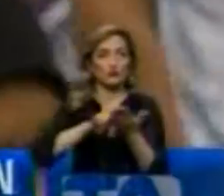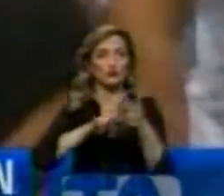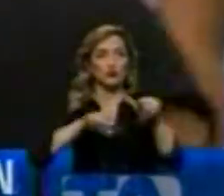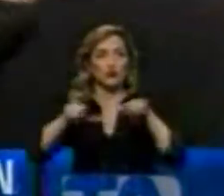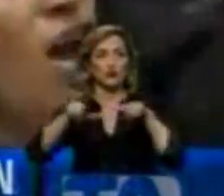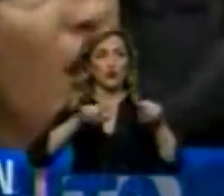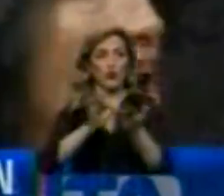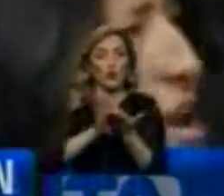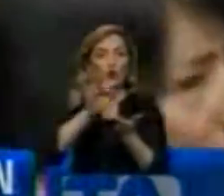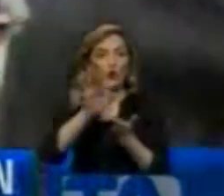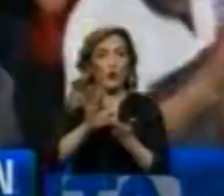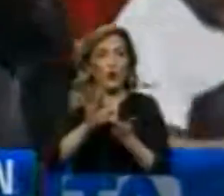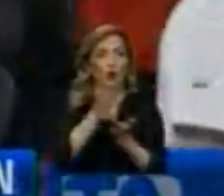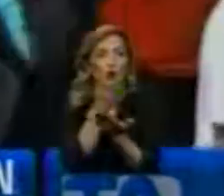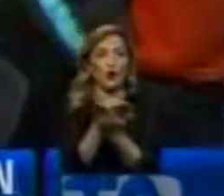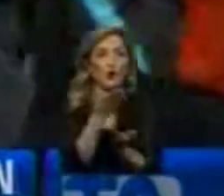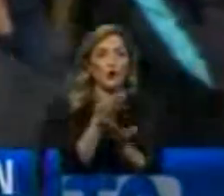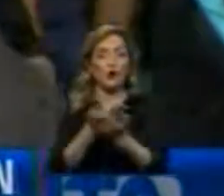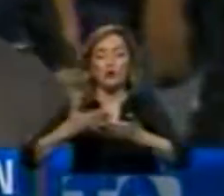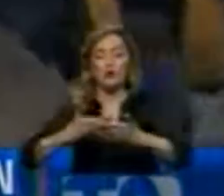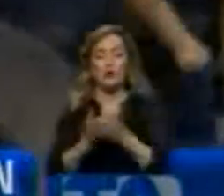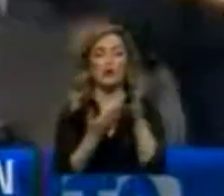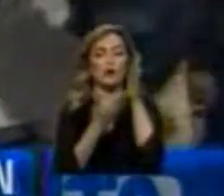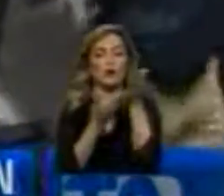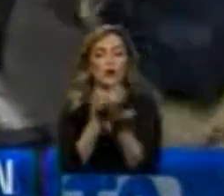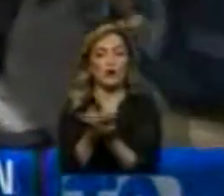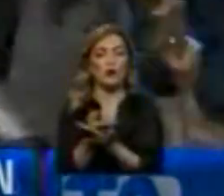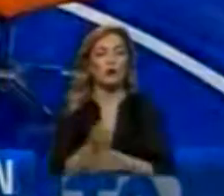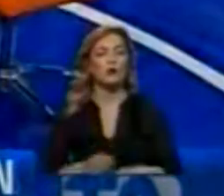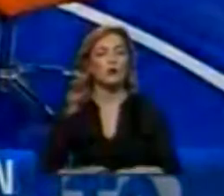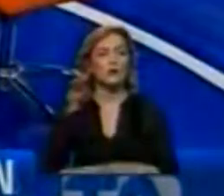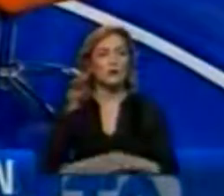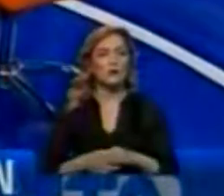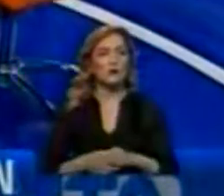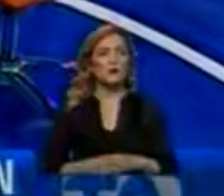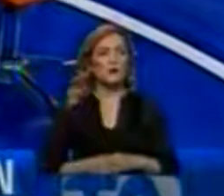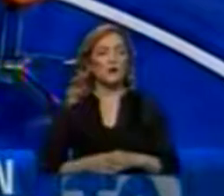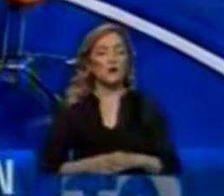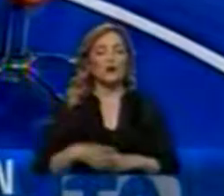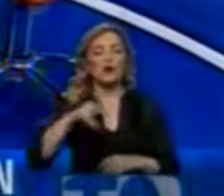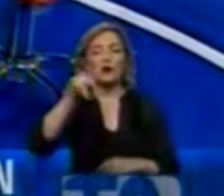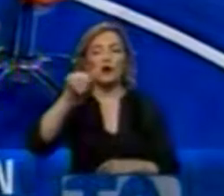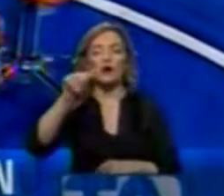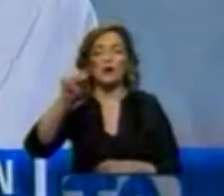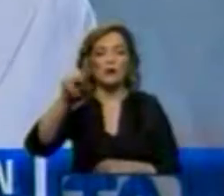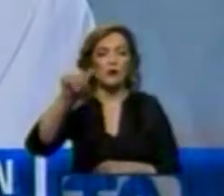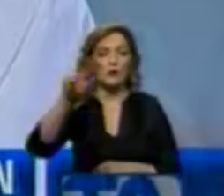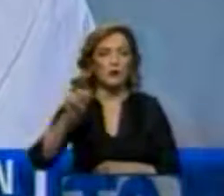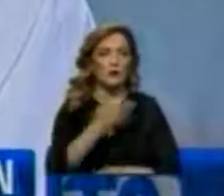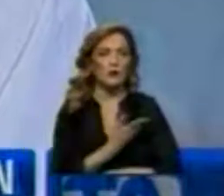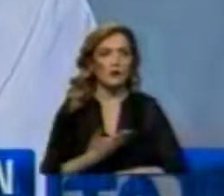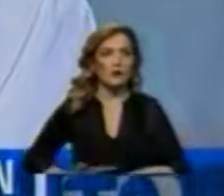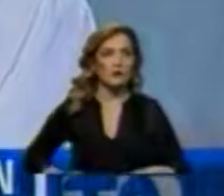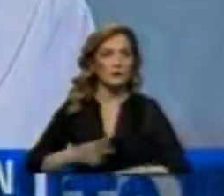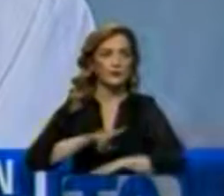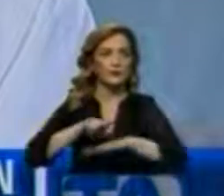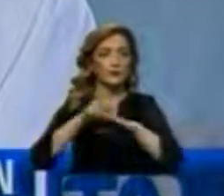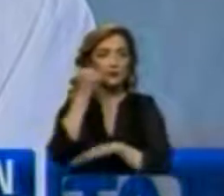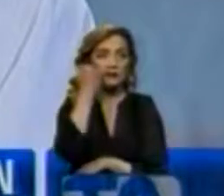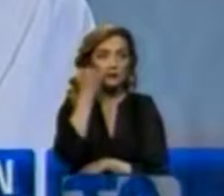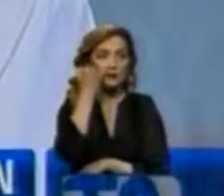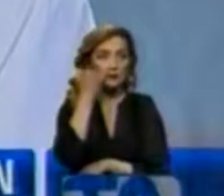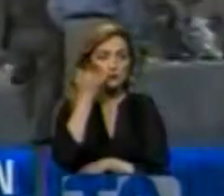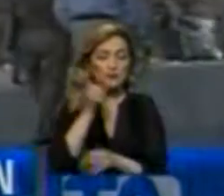parlamento de pueblos para proponer un nuevo modelo económico. Rafael Pandán, presidente del Parlamento de Nacionalidades Indígenas